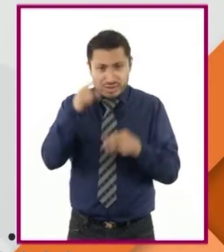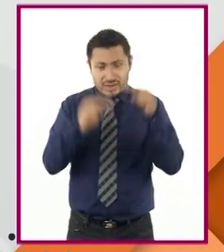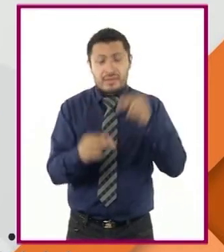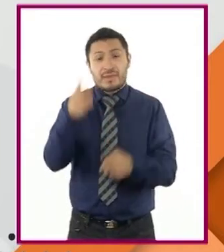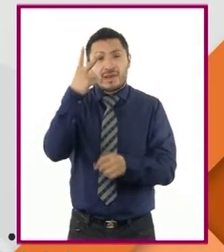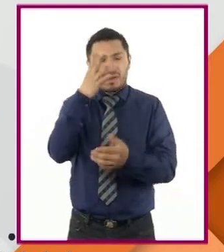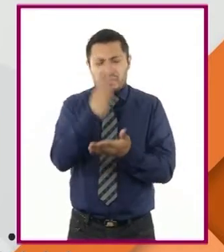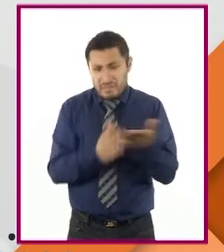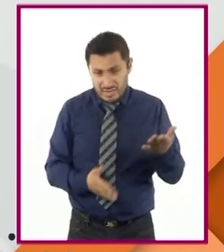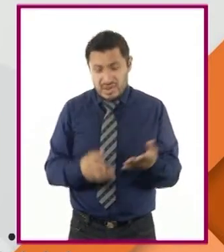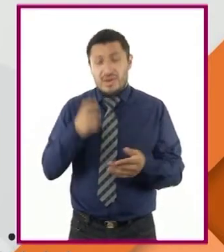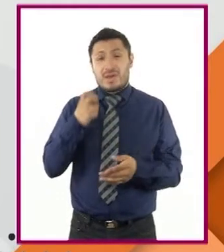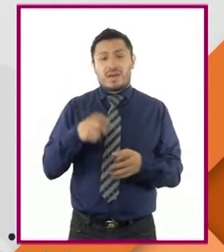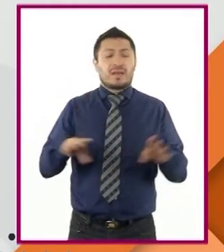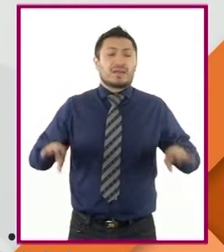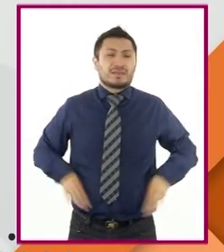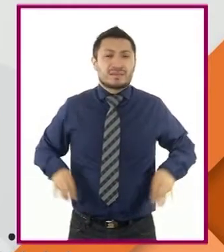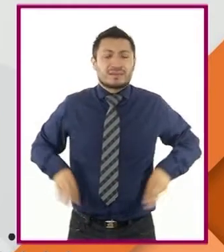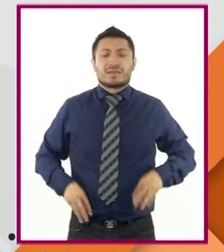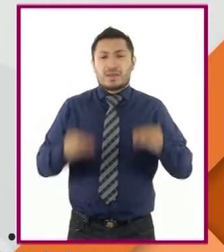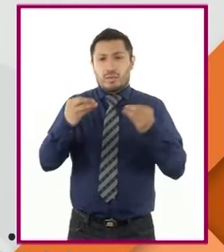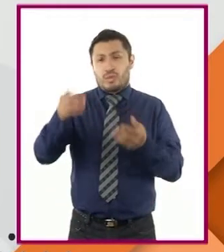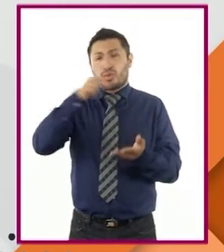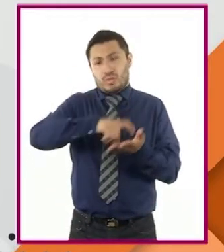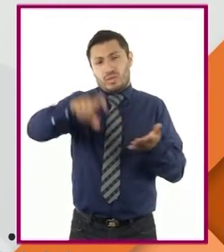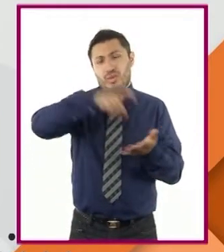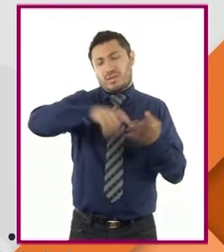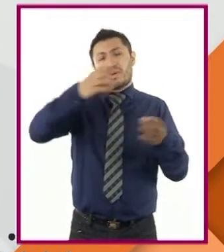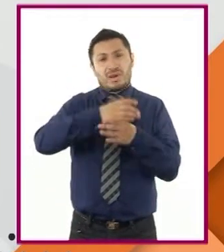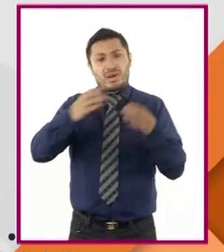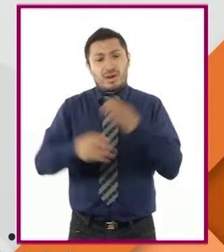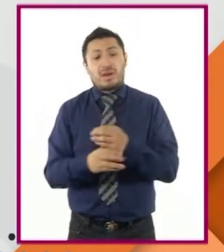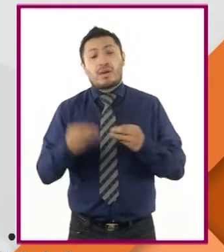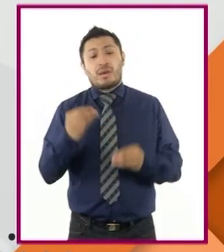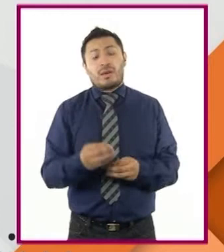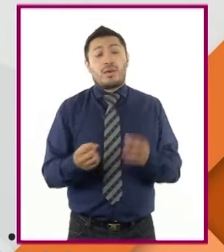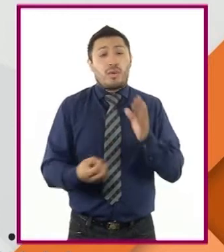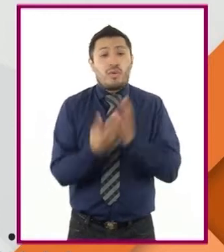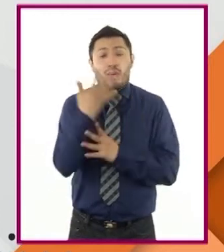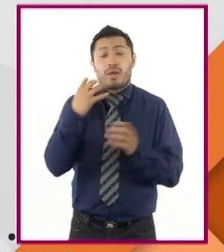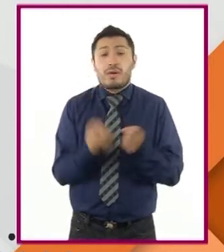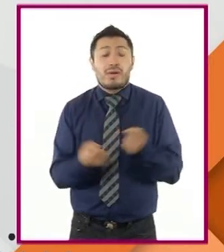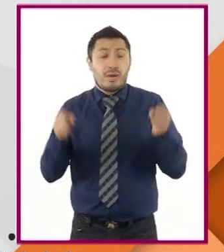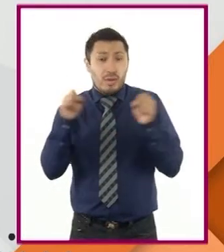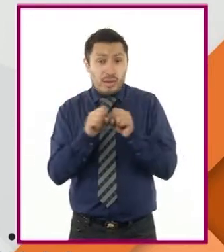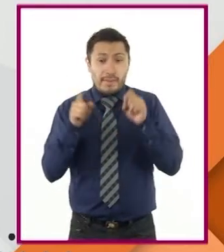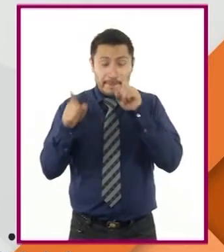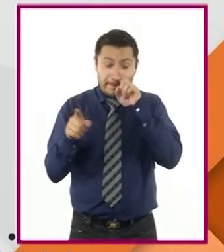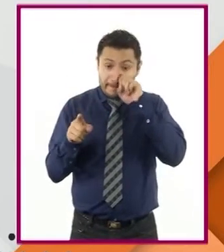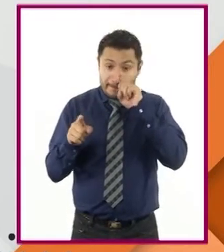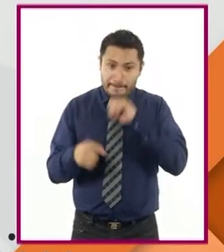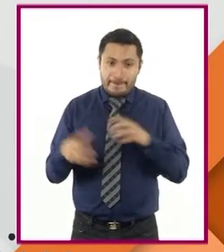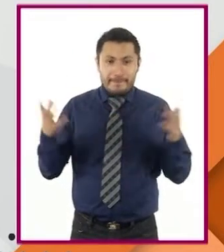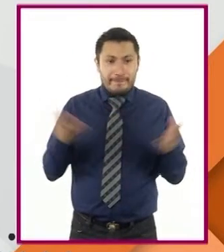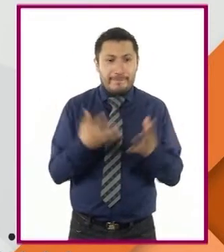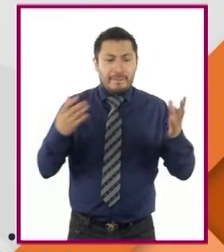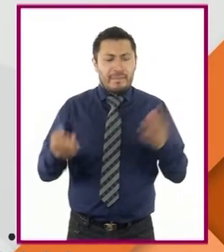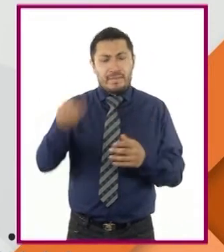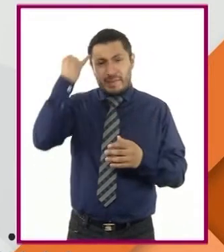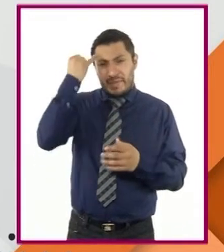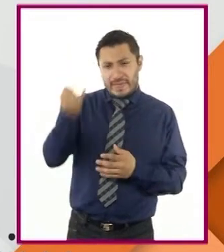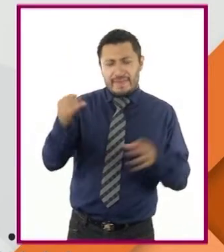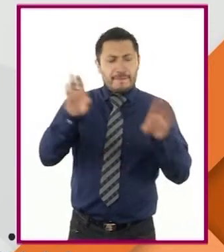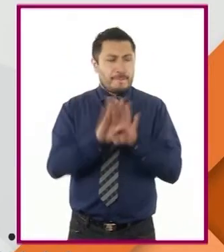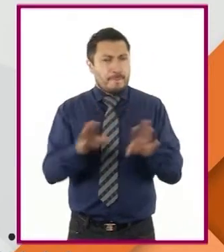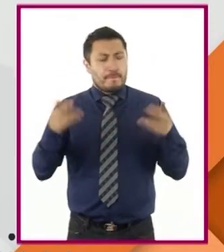se caracterizaría por el constante consumo de productos. La nueva sociedad de consumo construyó una idea en